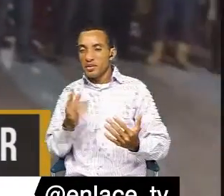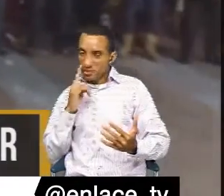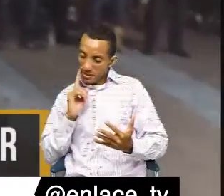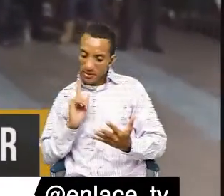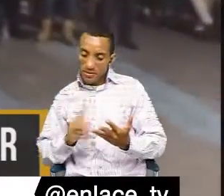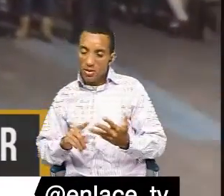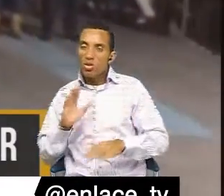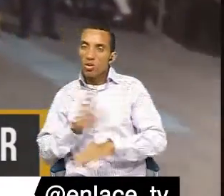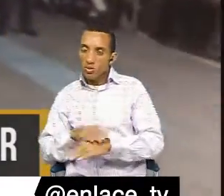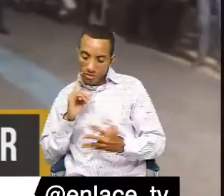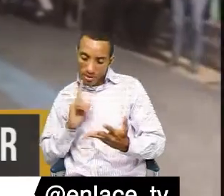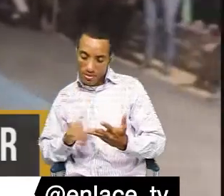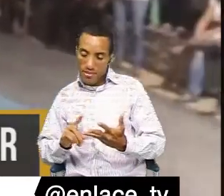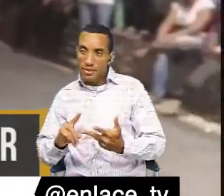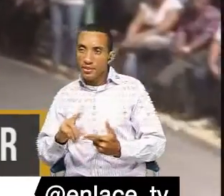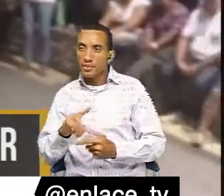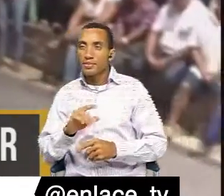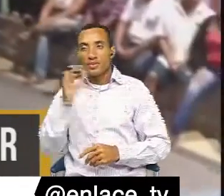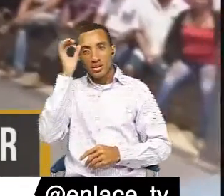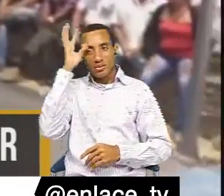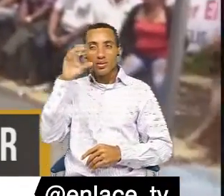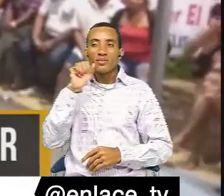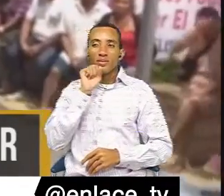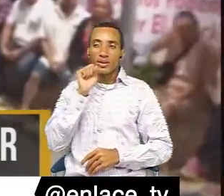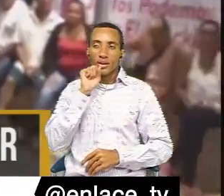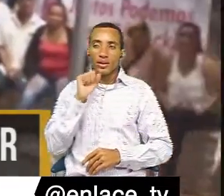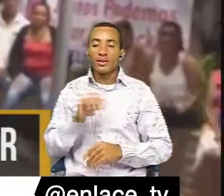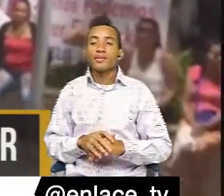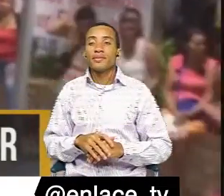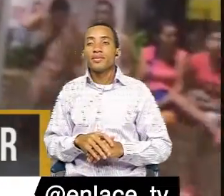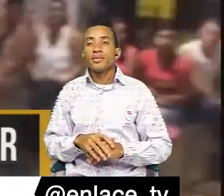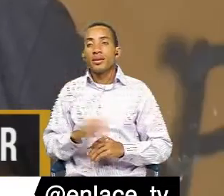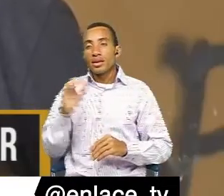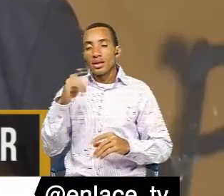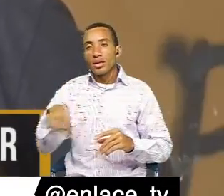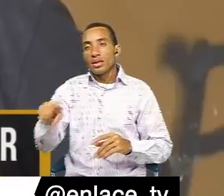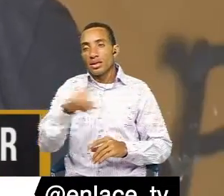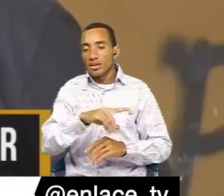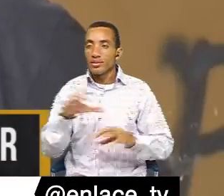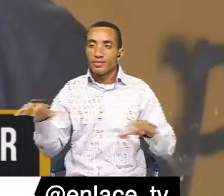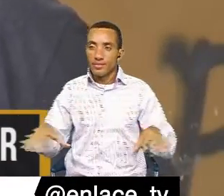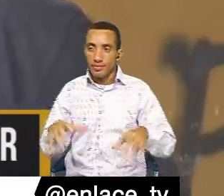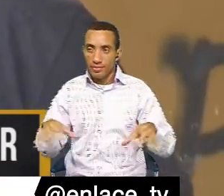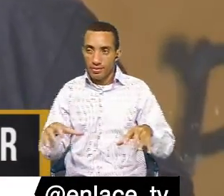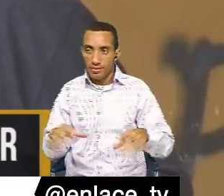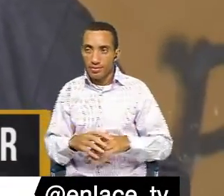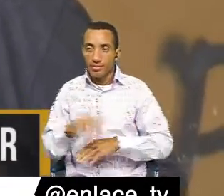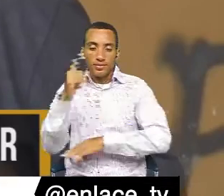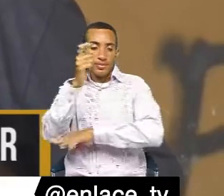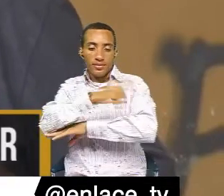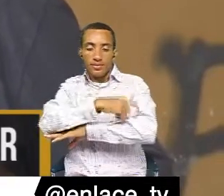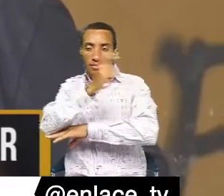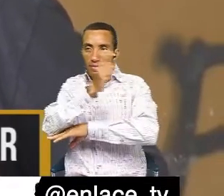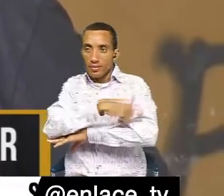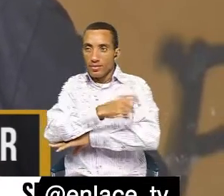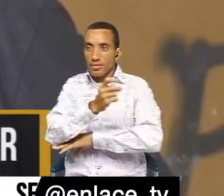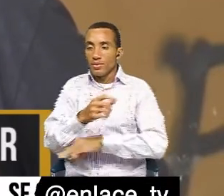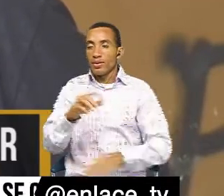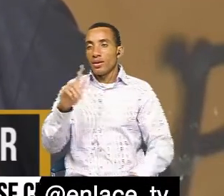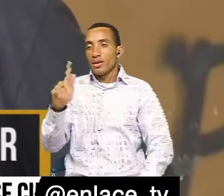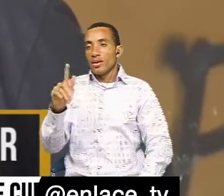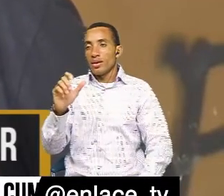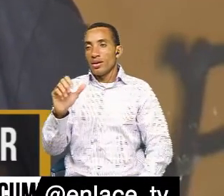para el municipio de Barranca Bermeja de lo que puede pasar acá en el municipio con estas prácticas del fracturamiento hidráulico de Lutitas. Es un llamado a